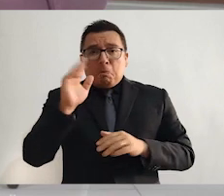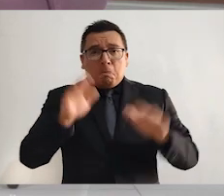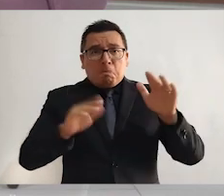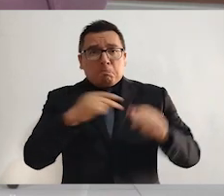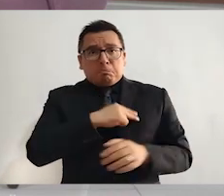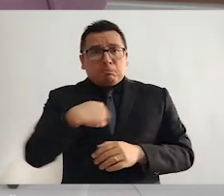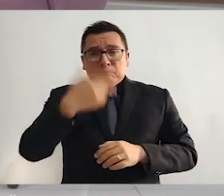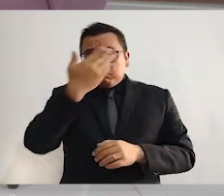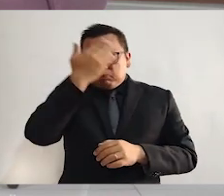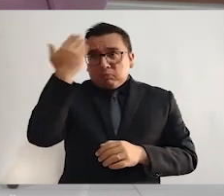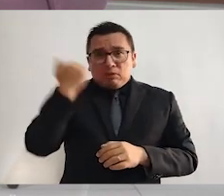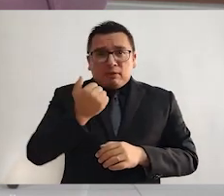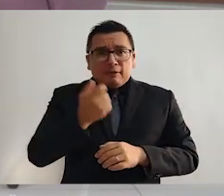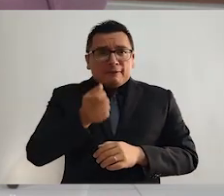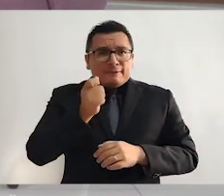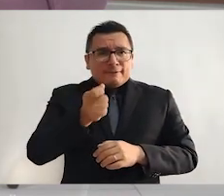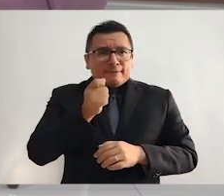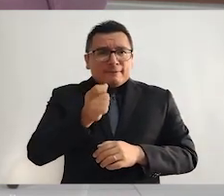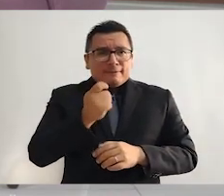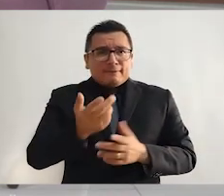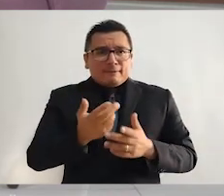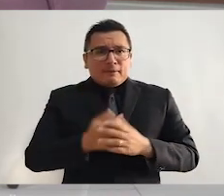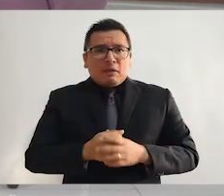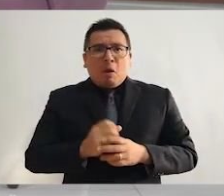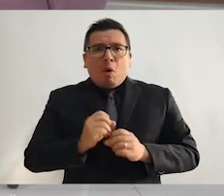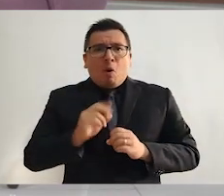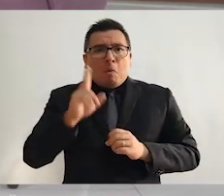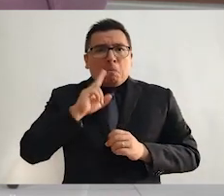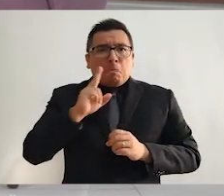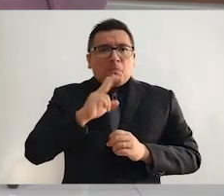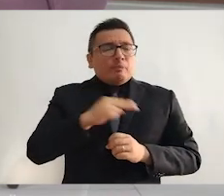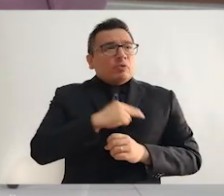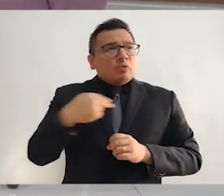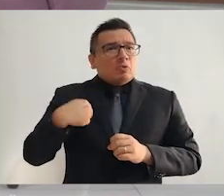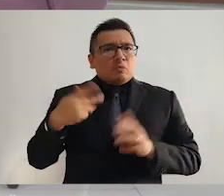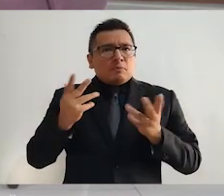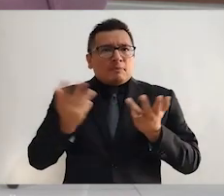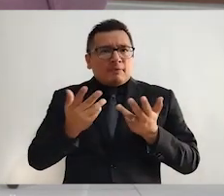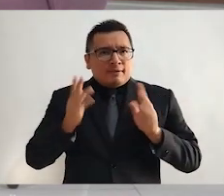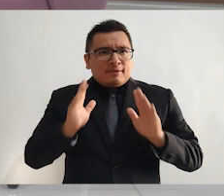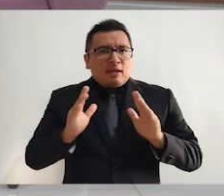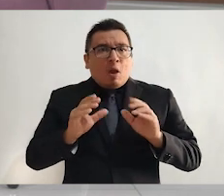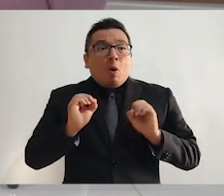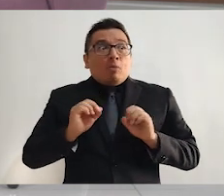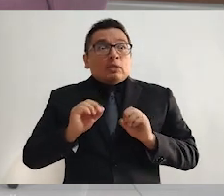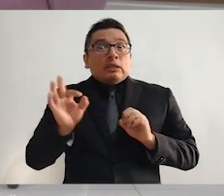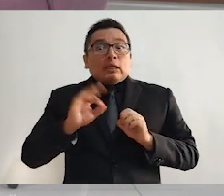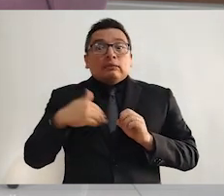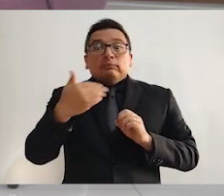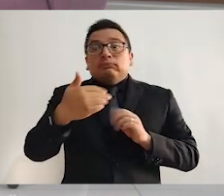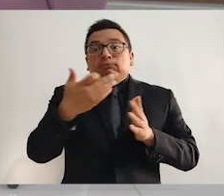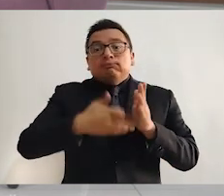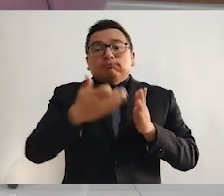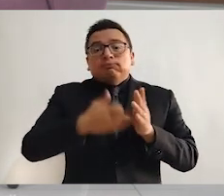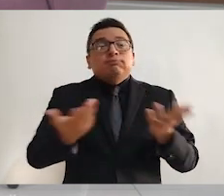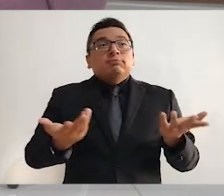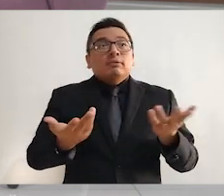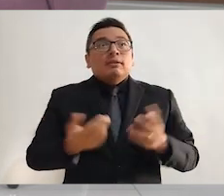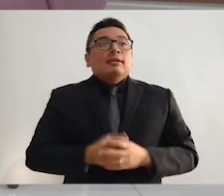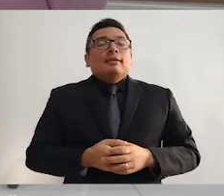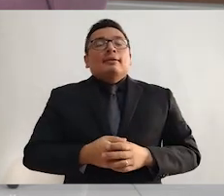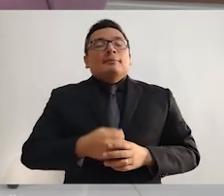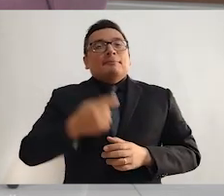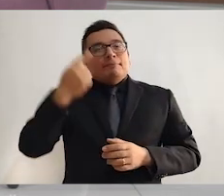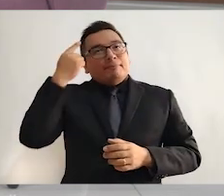no conocemos todo lo que implica, lo que se ha avanzado, pero sobre todo lo que nos falta avanzar como sociedad